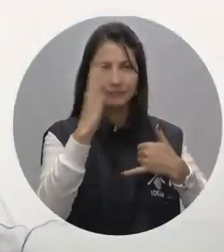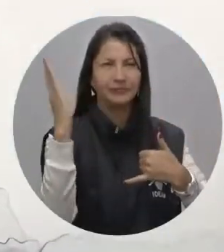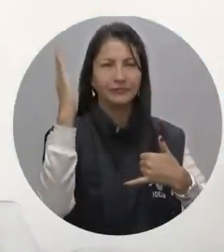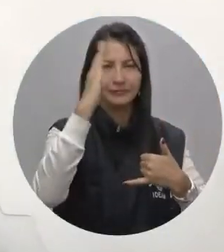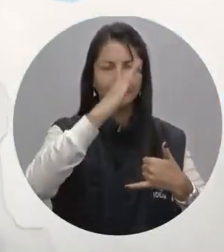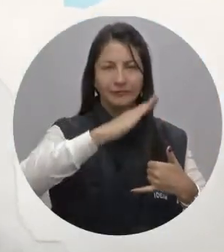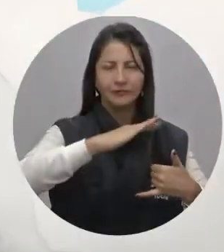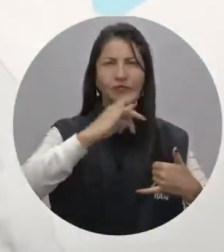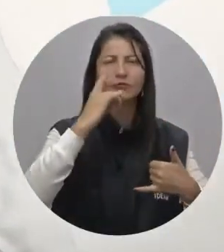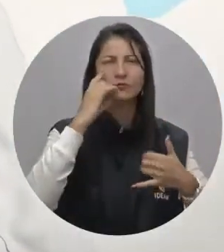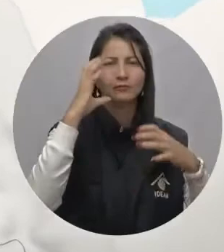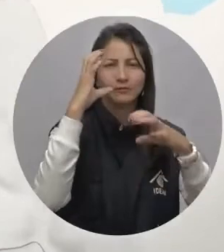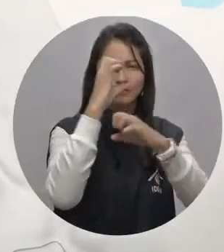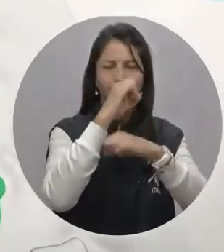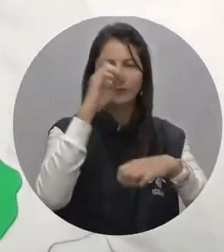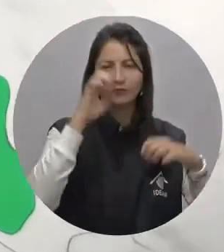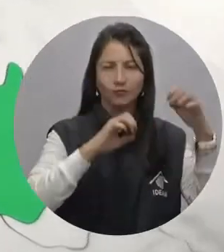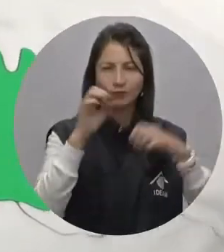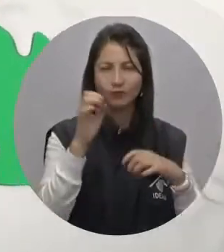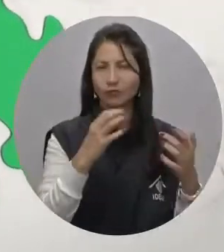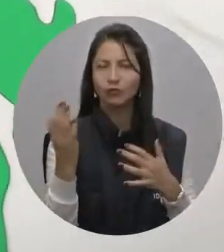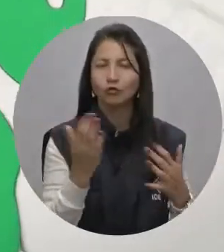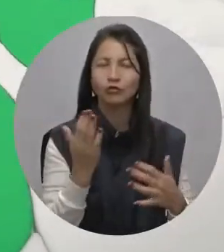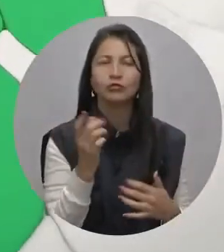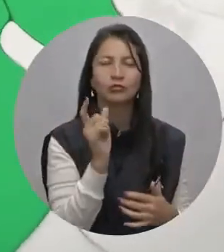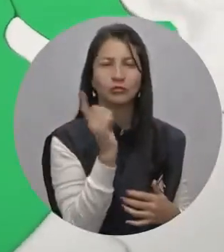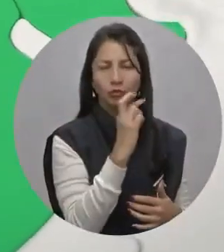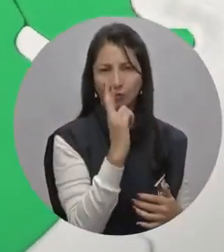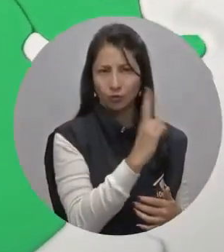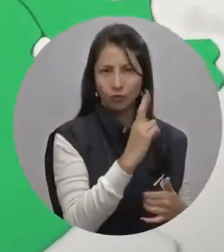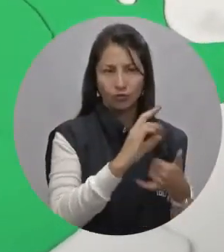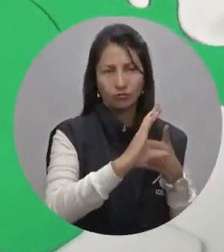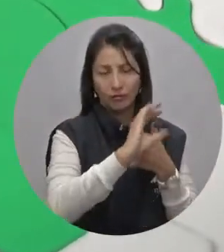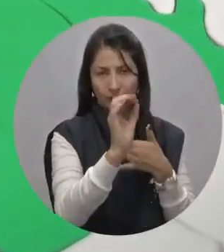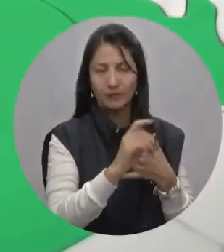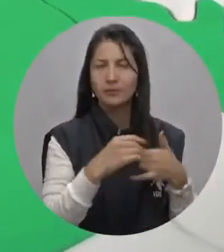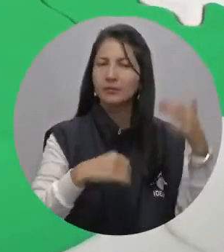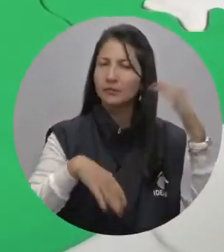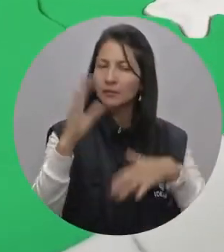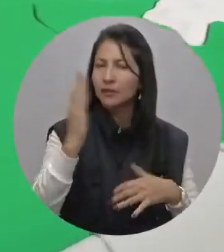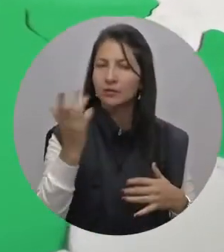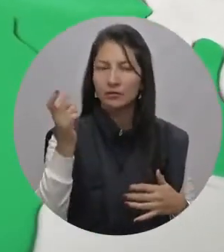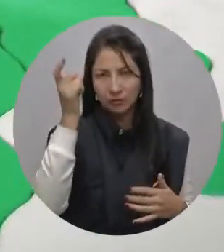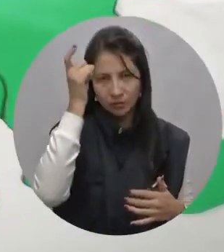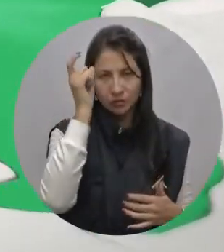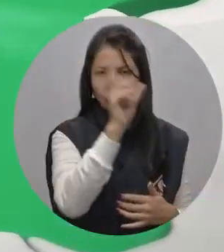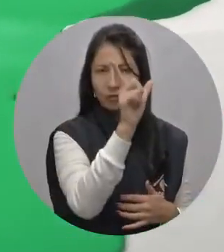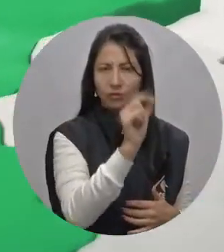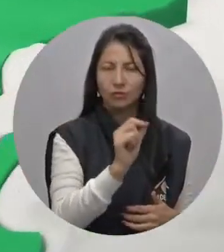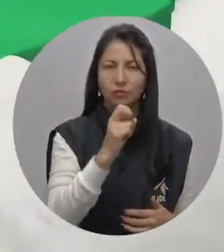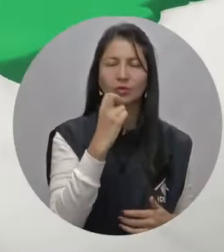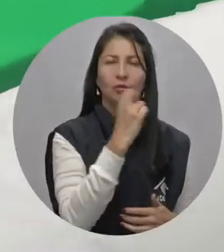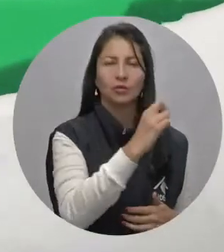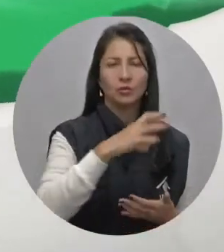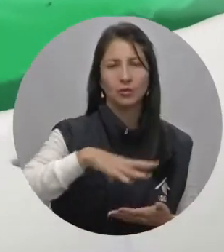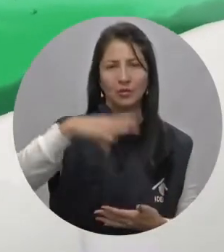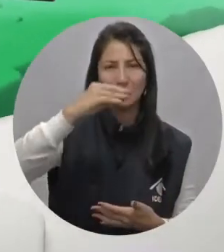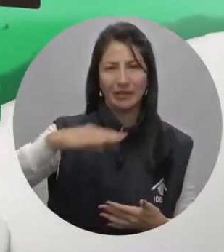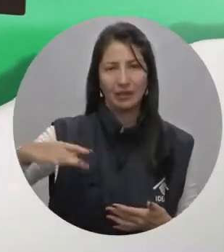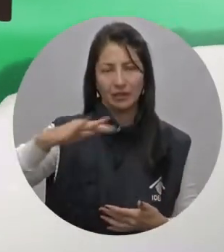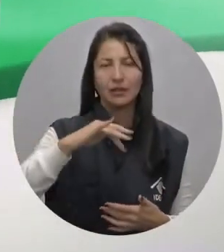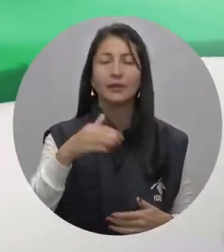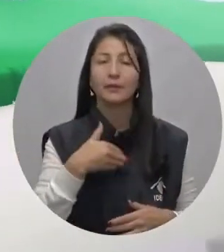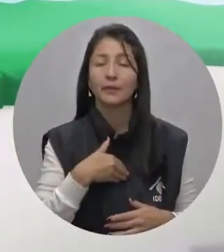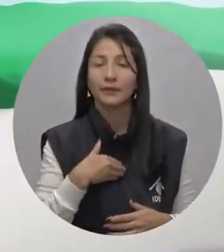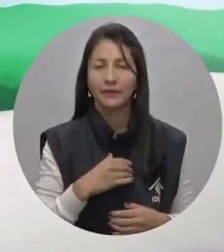Sobre el Caribe la jornada caerá con cielos nublados y lluvias en el occidente y sur de la región, especialmente en zonas de Córdoba, Sucre, norte de